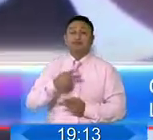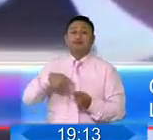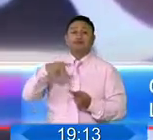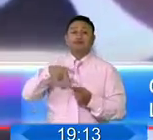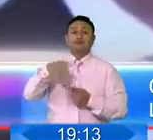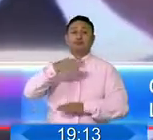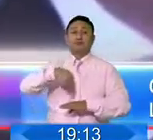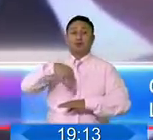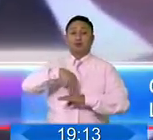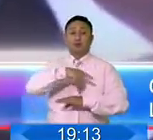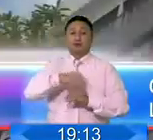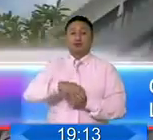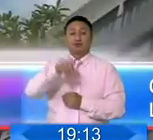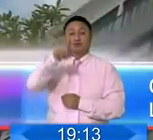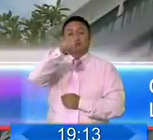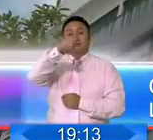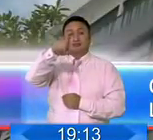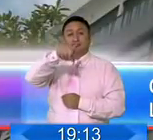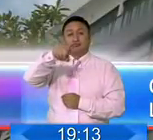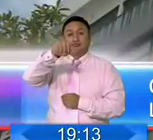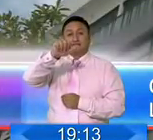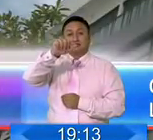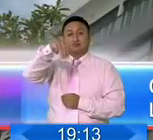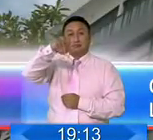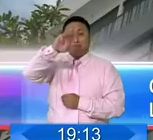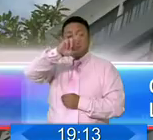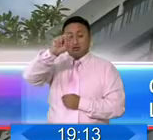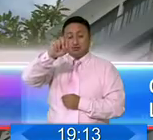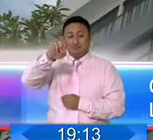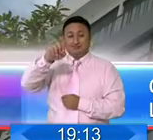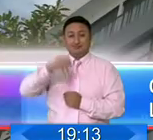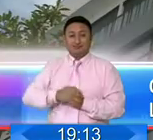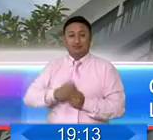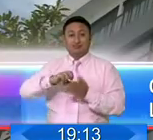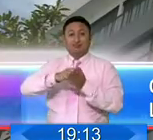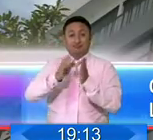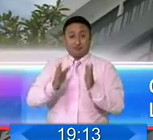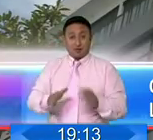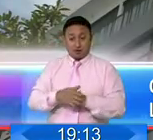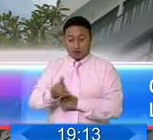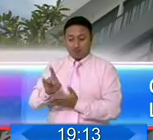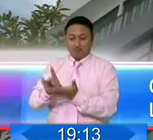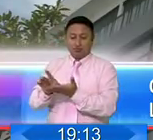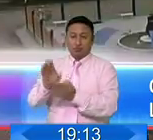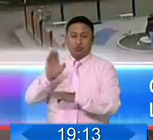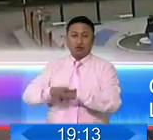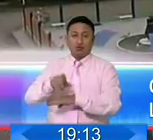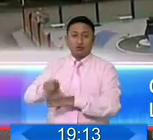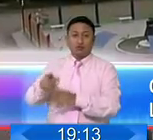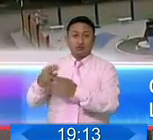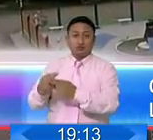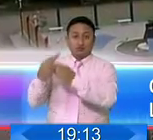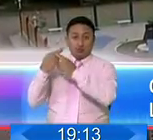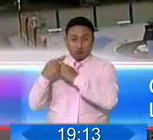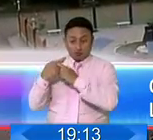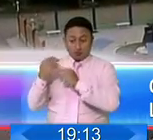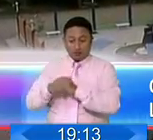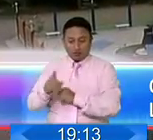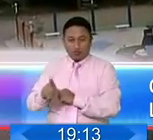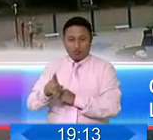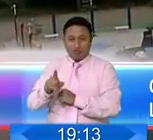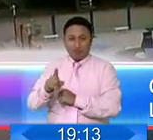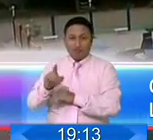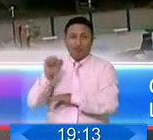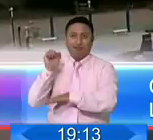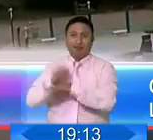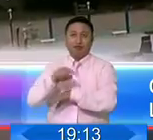El prefecto de Manabí, Mariano Zambrano, sería destituido por la Contraloría General del Estado por supuesto incumplimiento de recomendaciones en obras en la